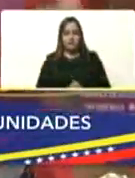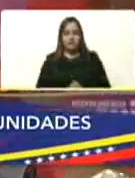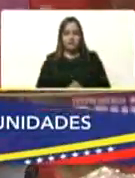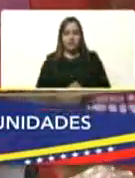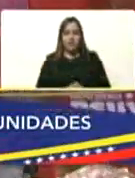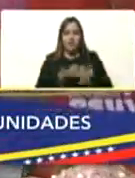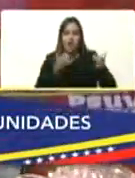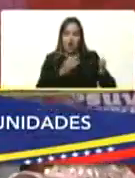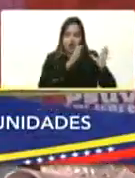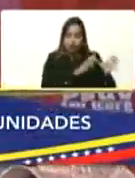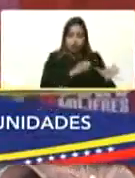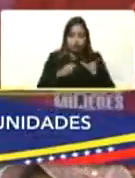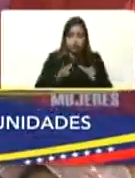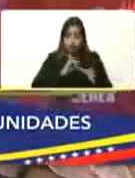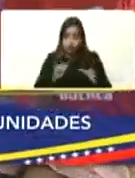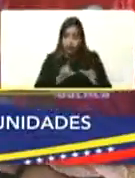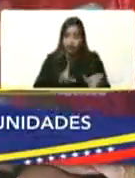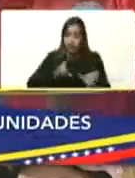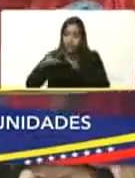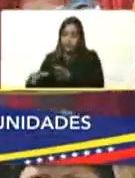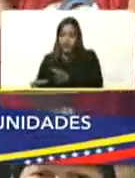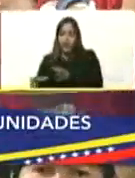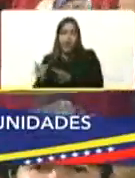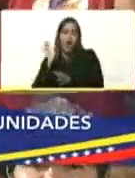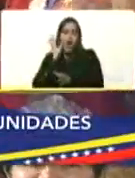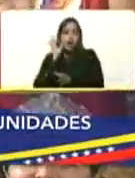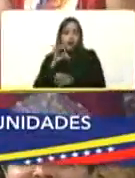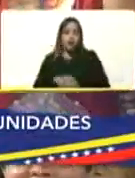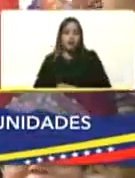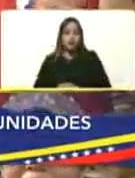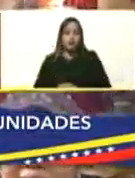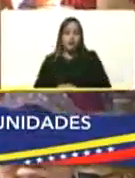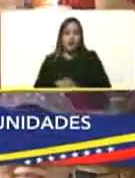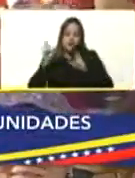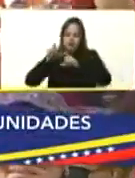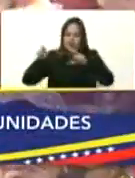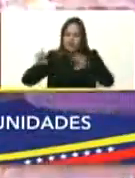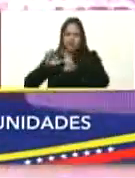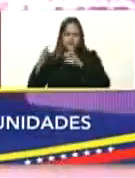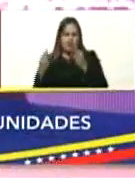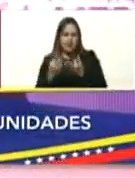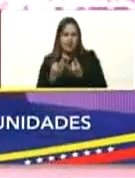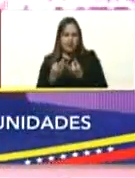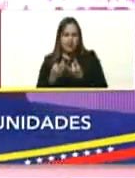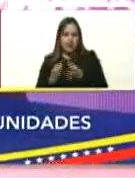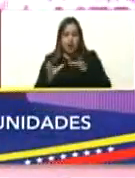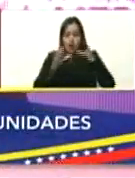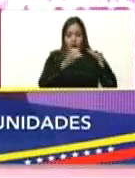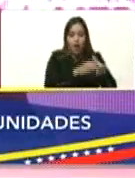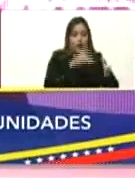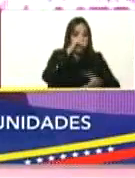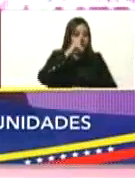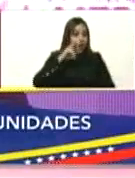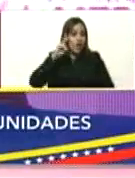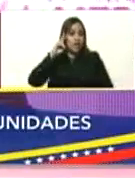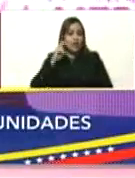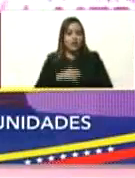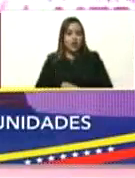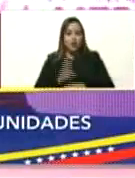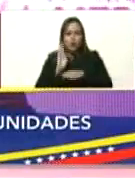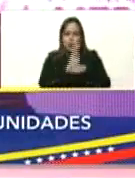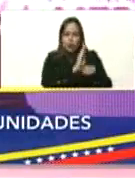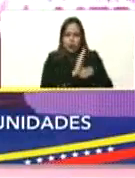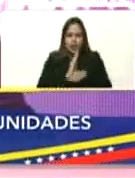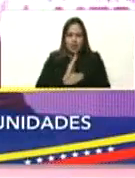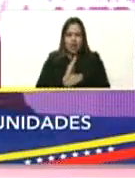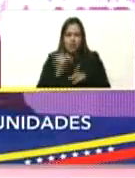Estación Azul, el seminario de familia. Estación Violeta, prevención